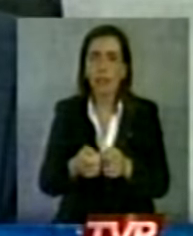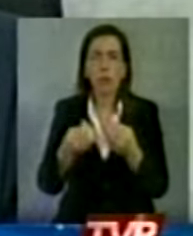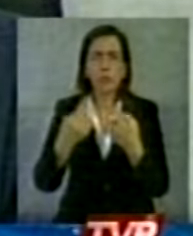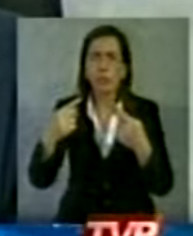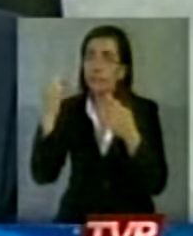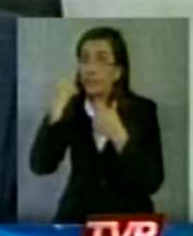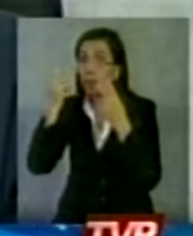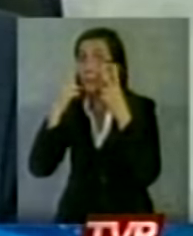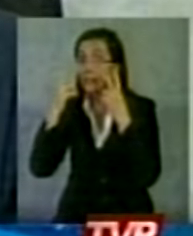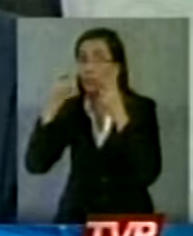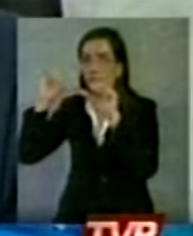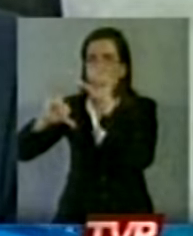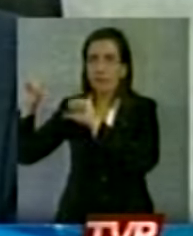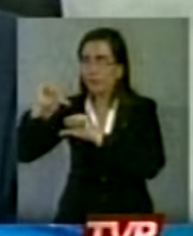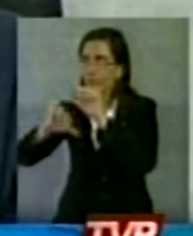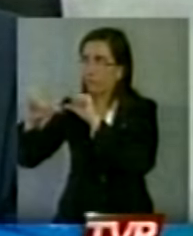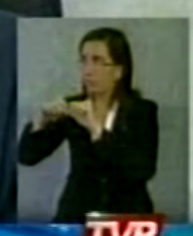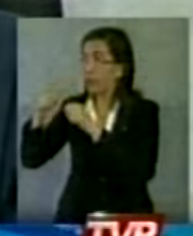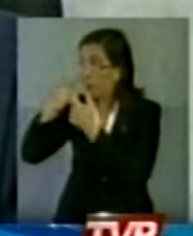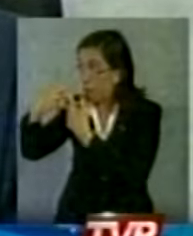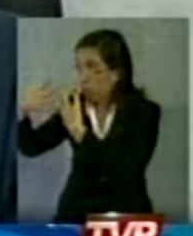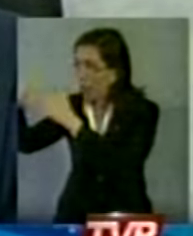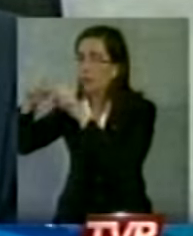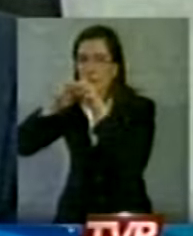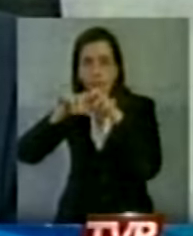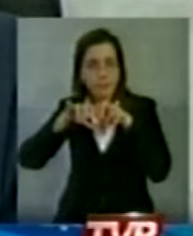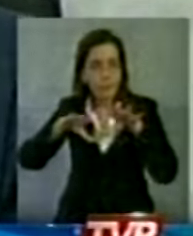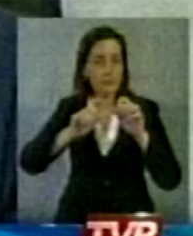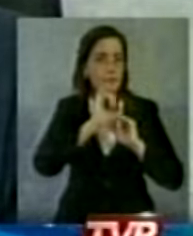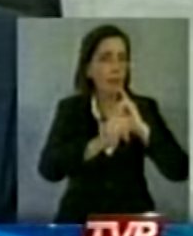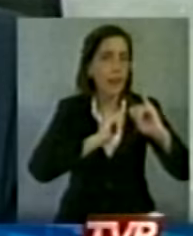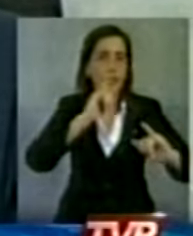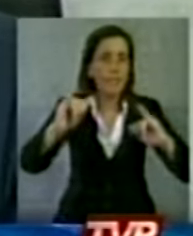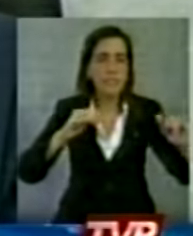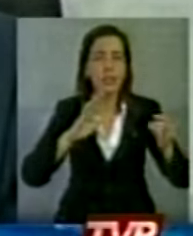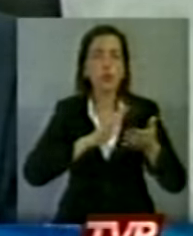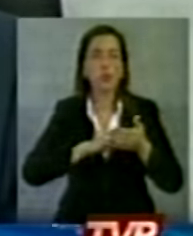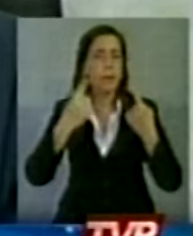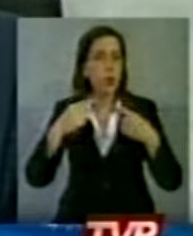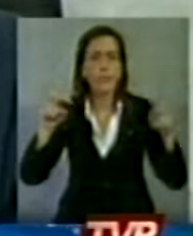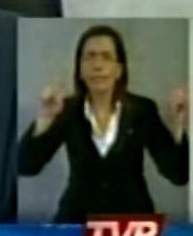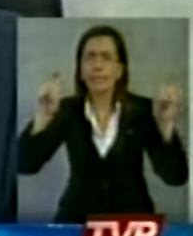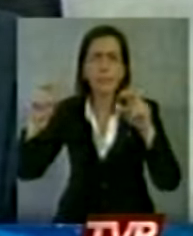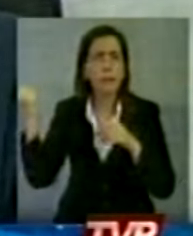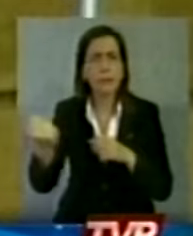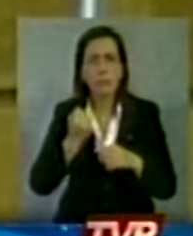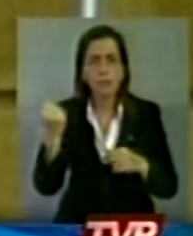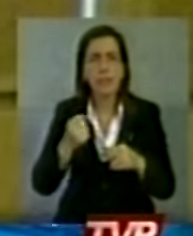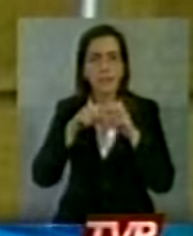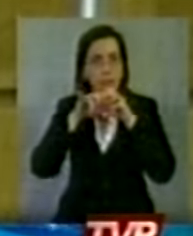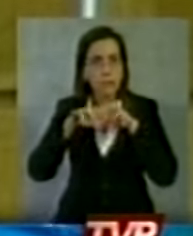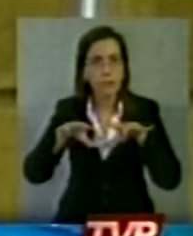tecnológica en materia de agroindustria, salud, energía alternativa, medio ambiente y desarrollo social sustentable.